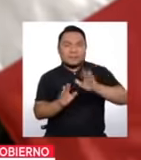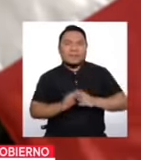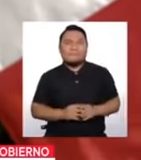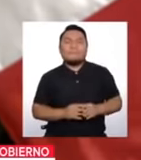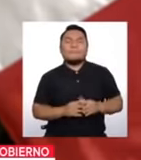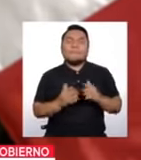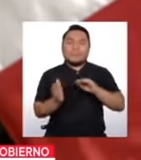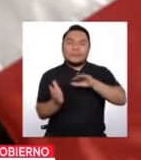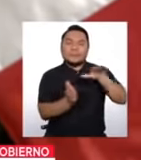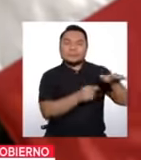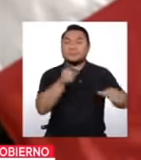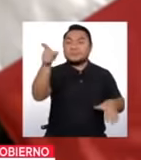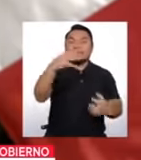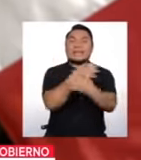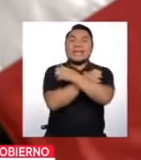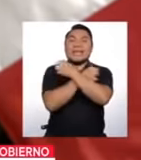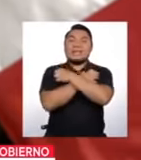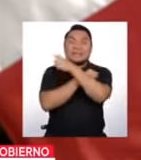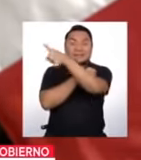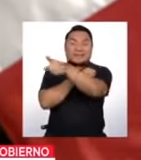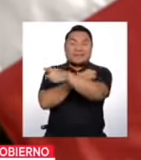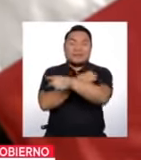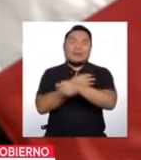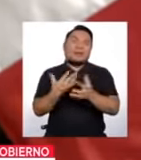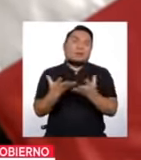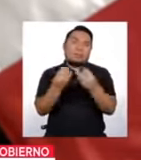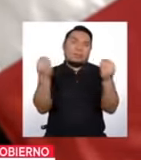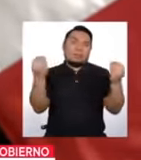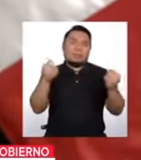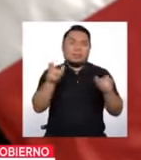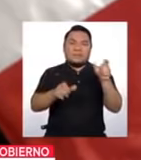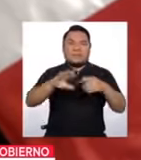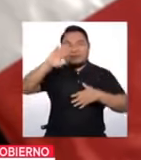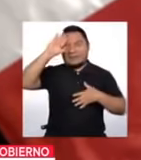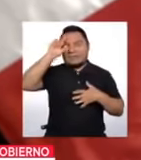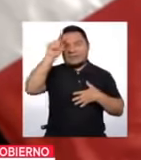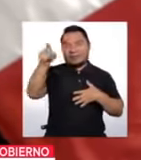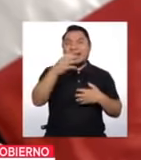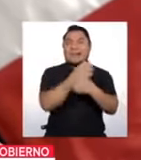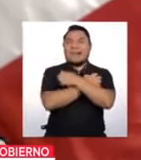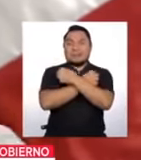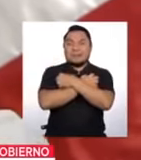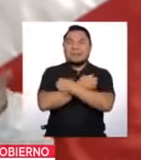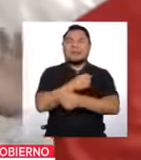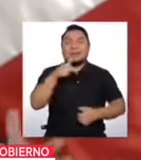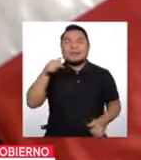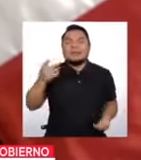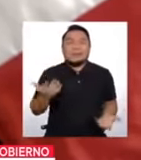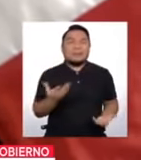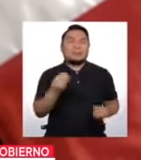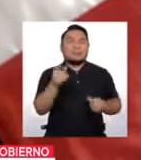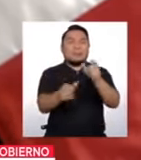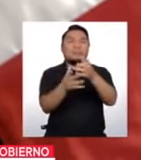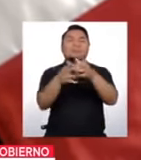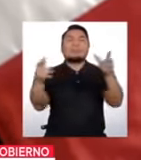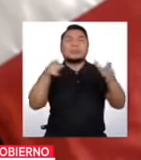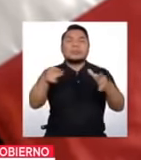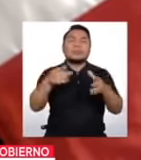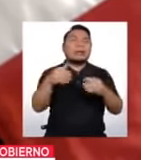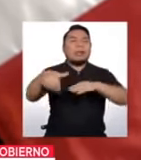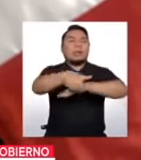que tiene actualmente la mayor cantidad de casos por tamaño de población